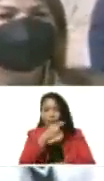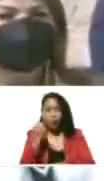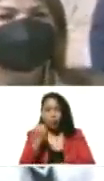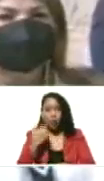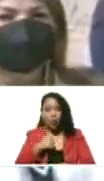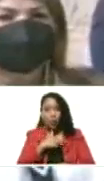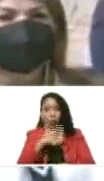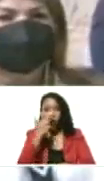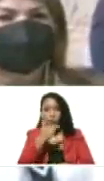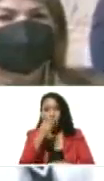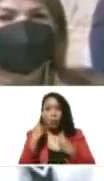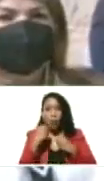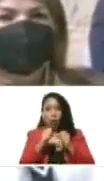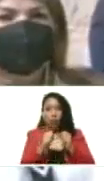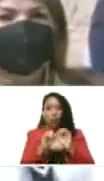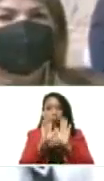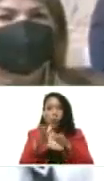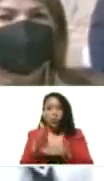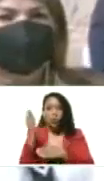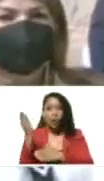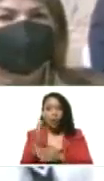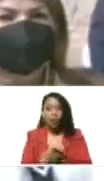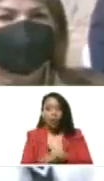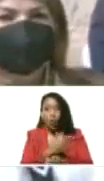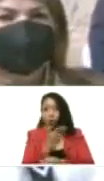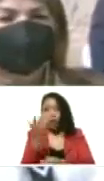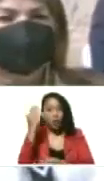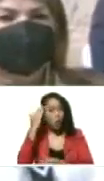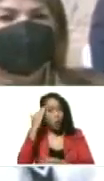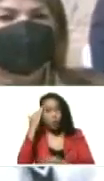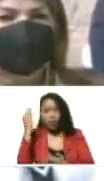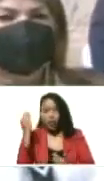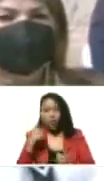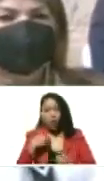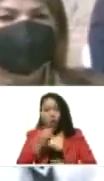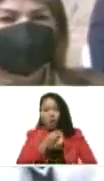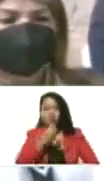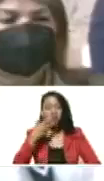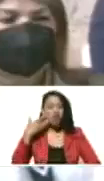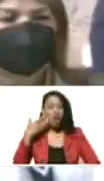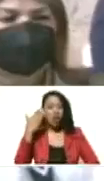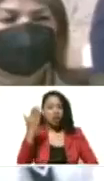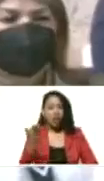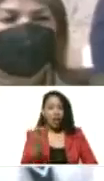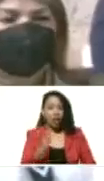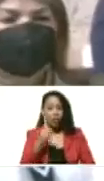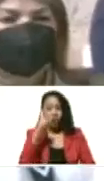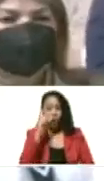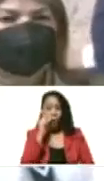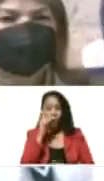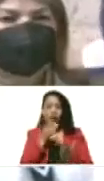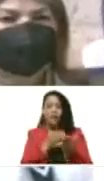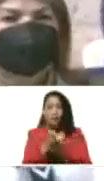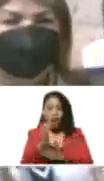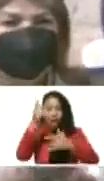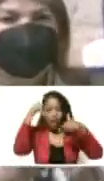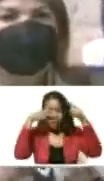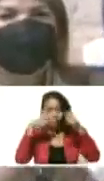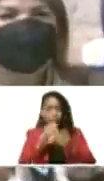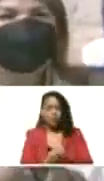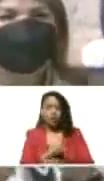nuestro compromiso para seguir con usted, presidente. Usted no sabe lo orgullosa que estoy de usted. Un hombre leal a Chávez,